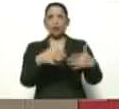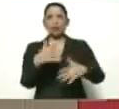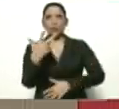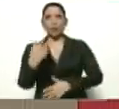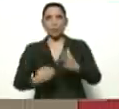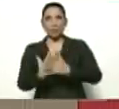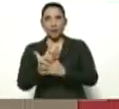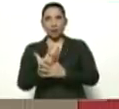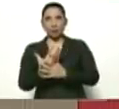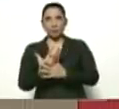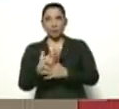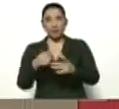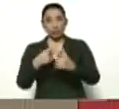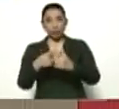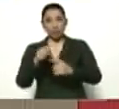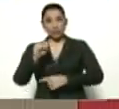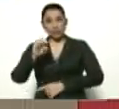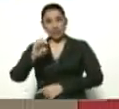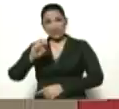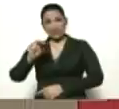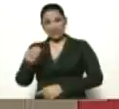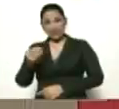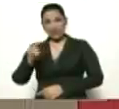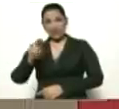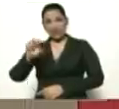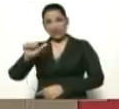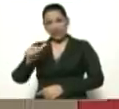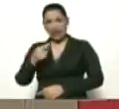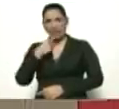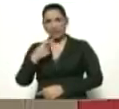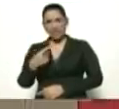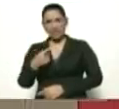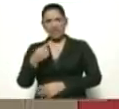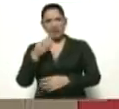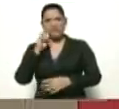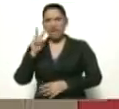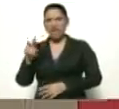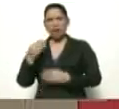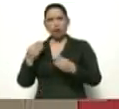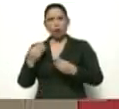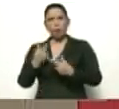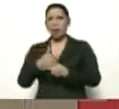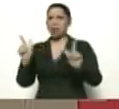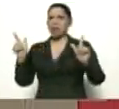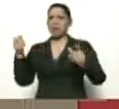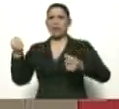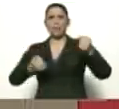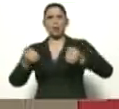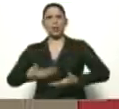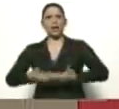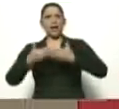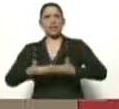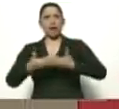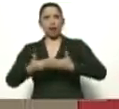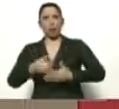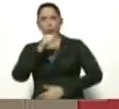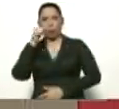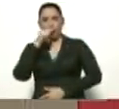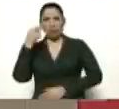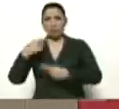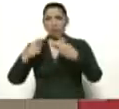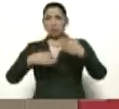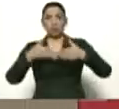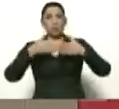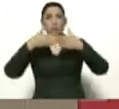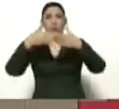sé que hay y que veían como pasaban libremente los camiones cargados de cocaína hacia distintos puertos del